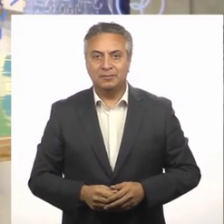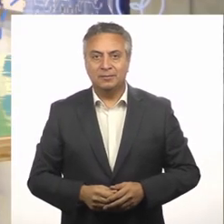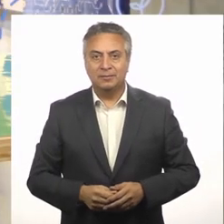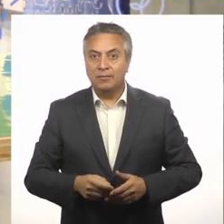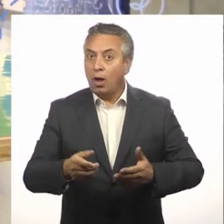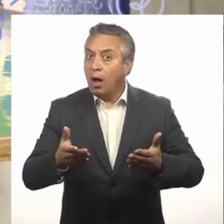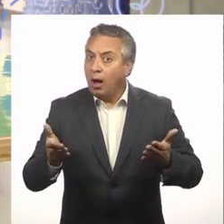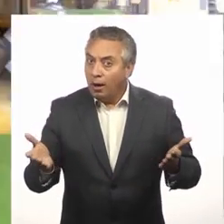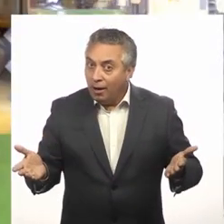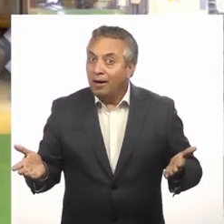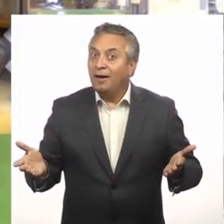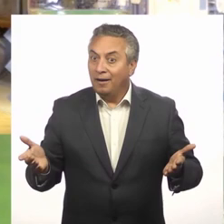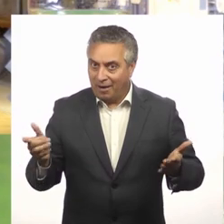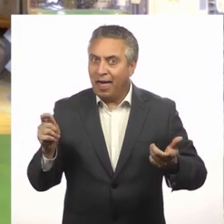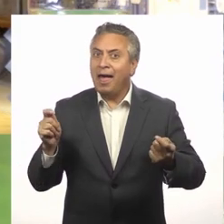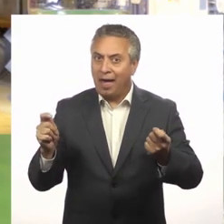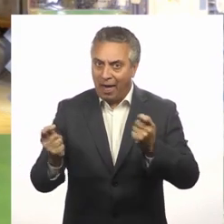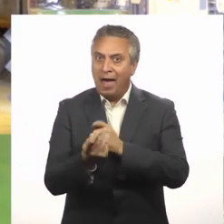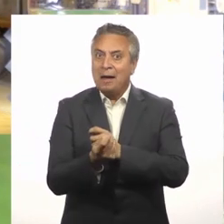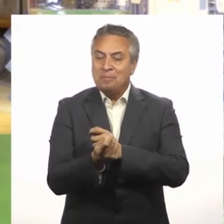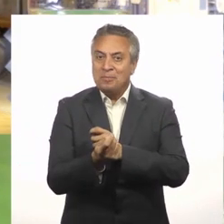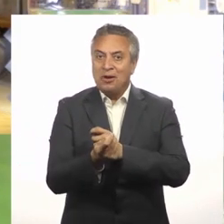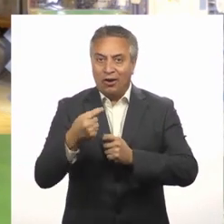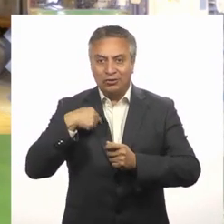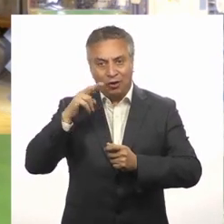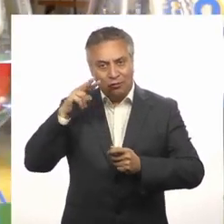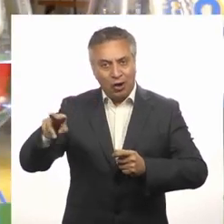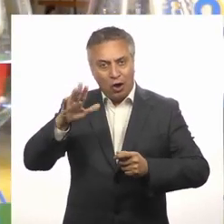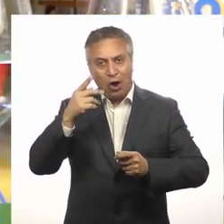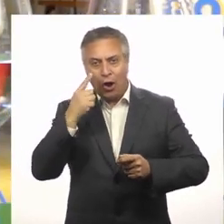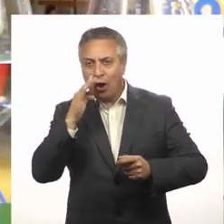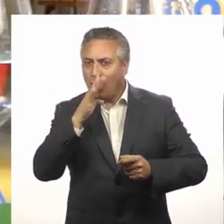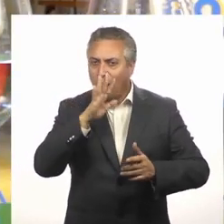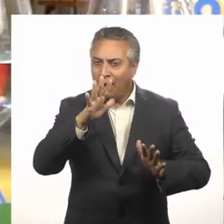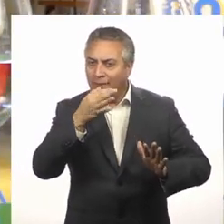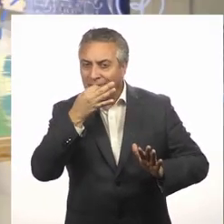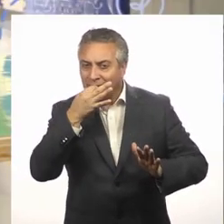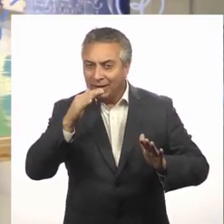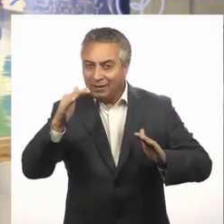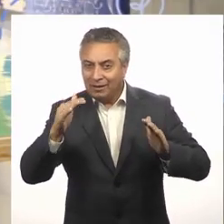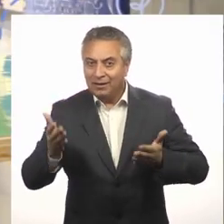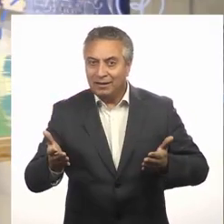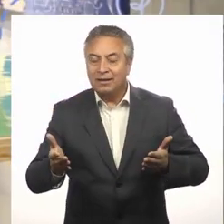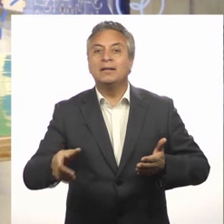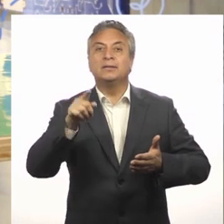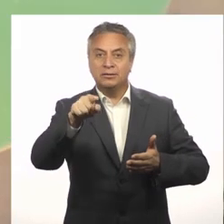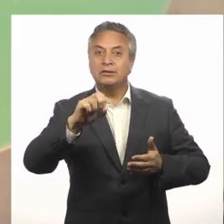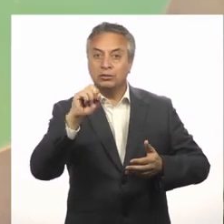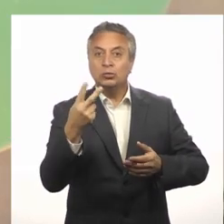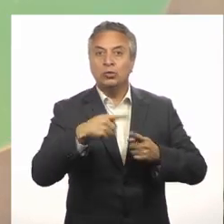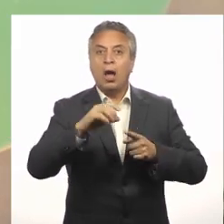¡Wow! Cambió. Yo noto un color un poco verdoso. Vamos con la segunda, amonio